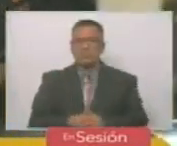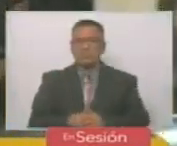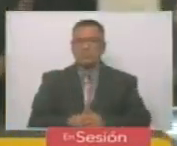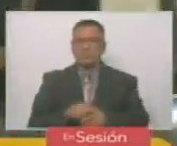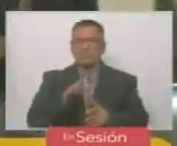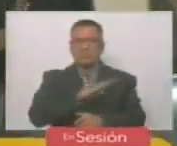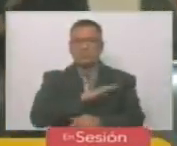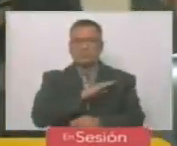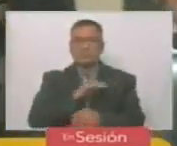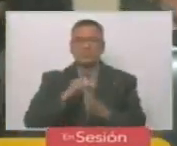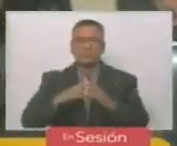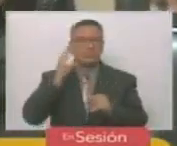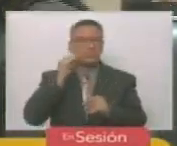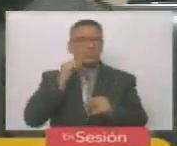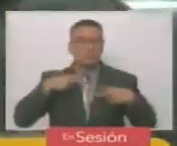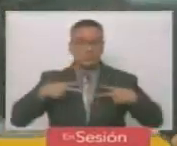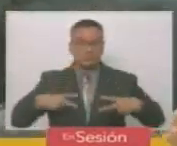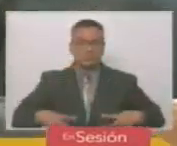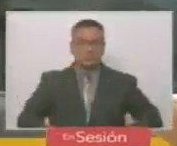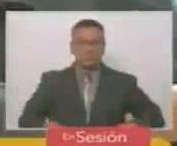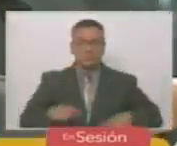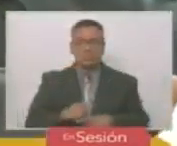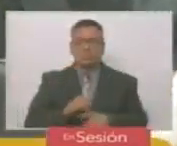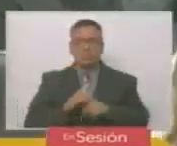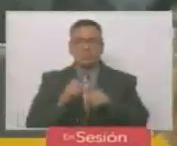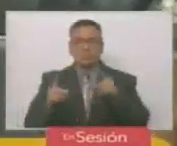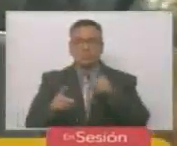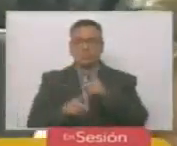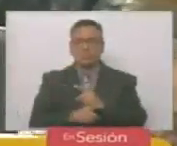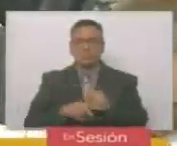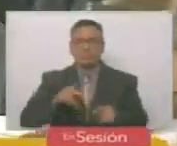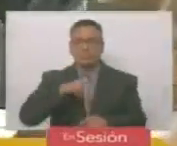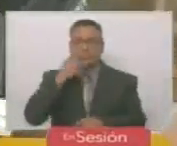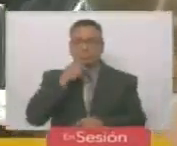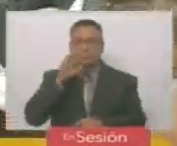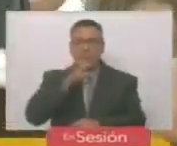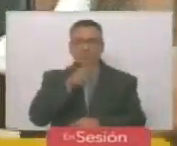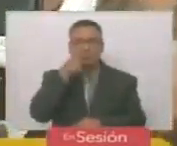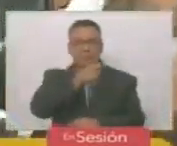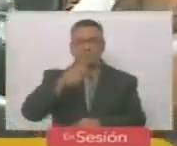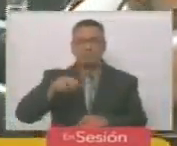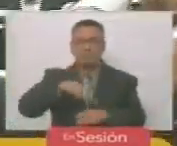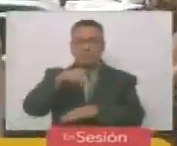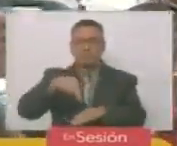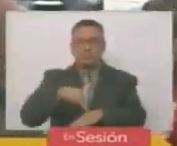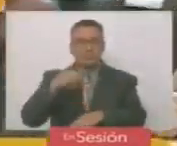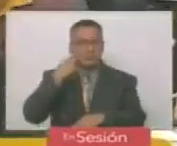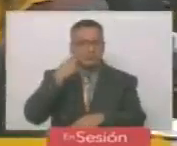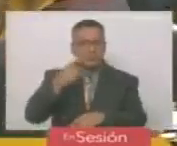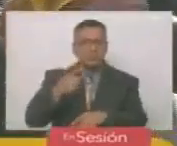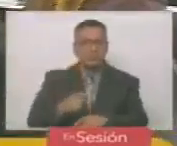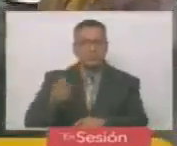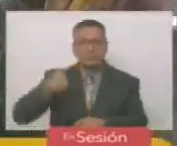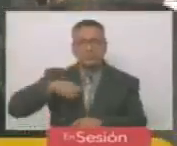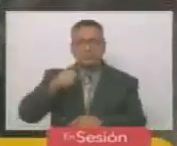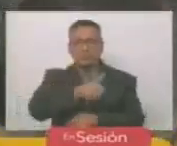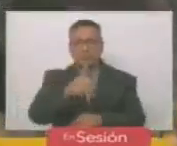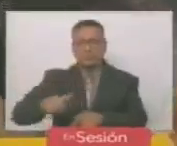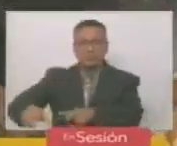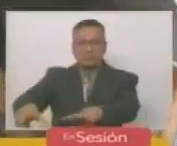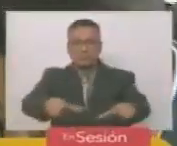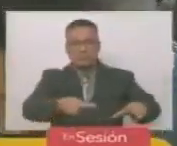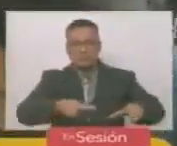propia experiencia de vida vuelca en una política pública nacional palpable que se encuentra en cada territorio,